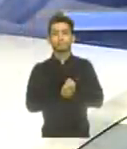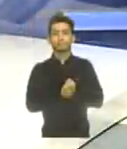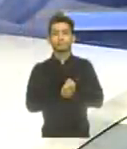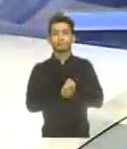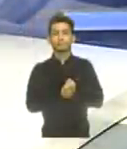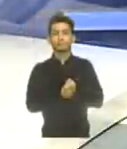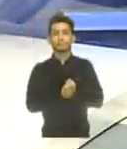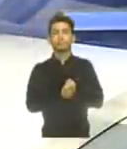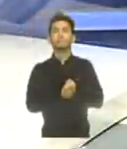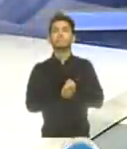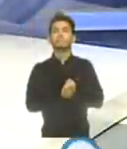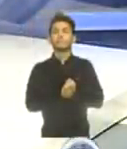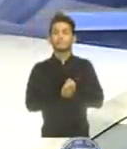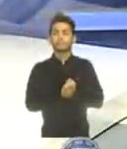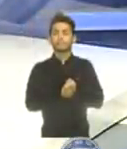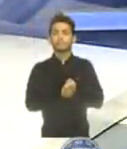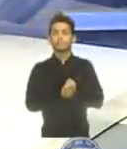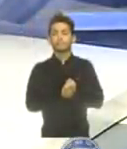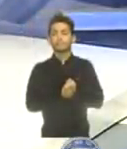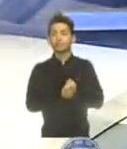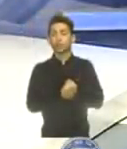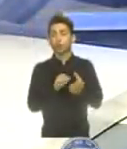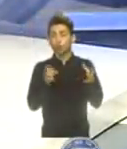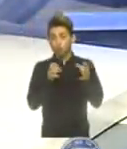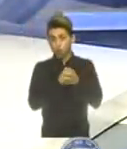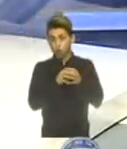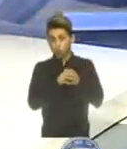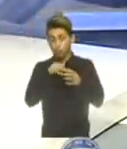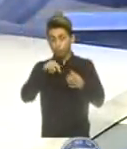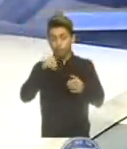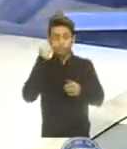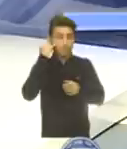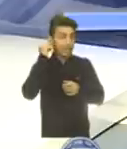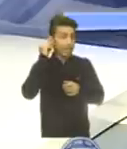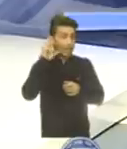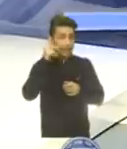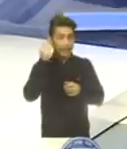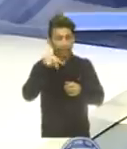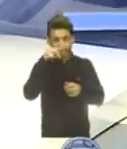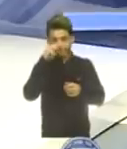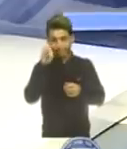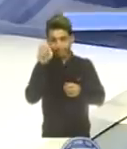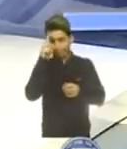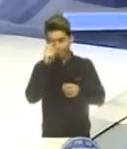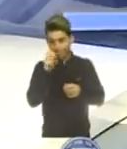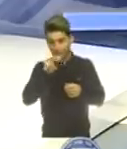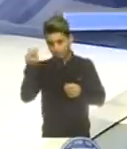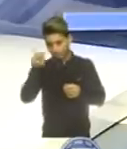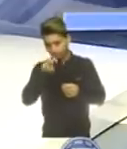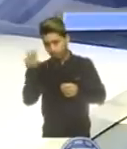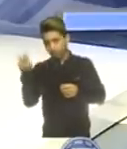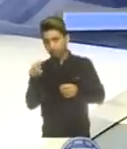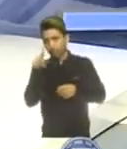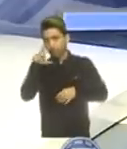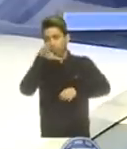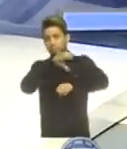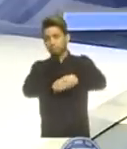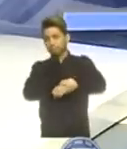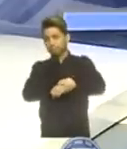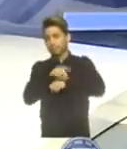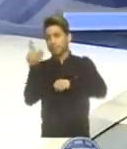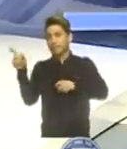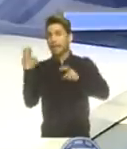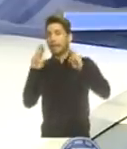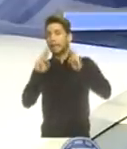Un grupo de migrantes de varias nacionalidades fueron retenidos en el departamento de Retaluleu cuando pretendían cruzar hacia